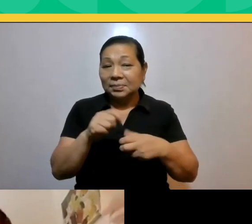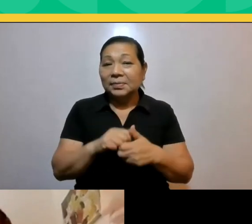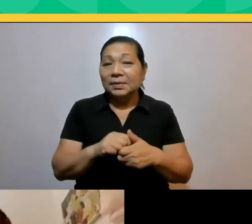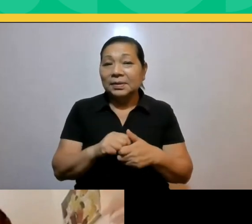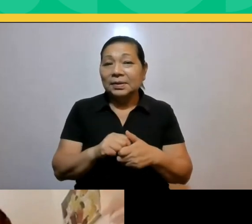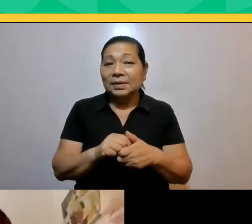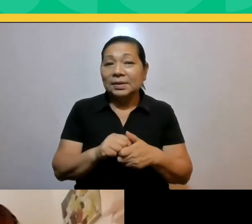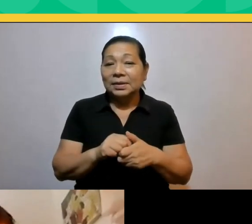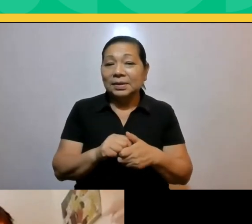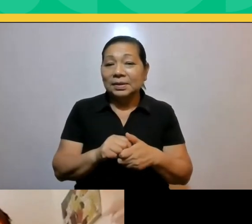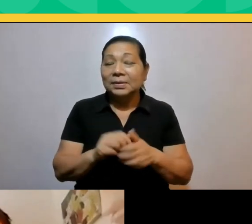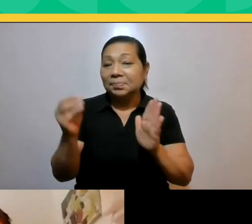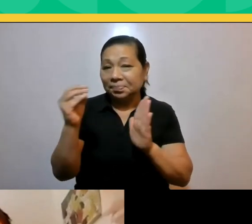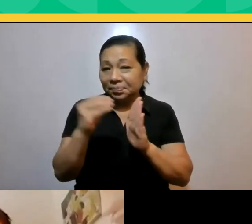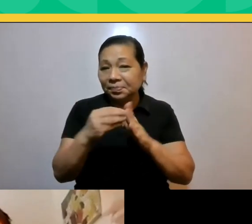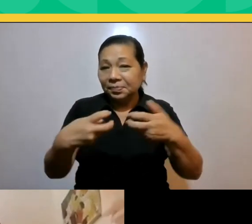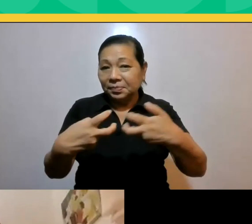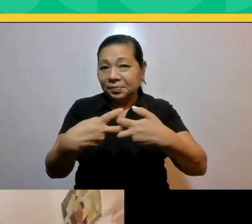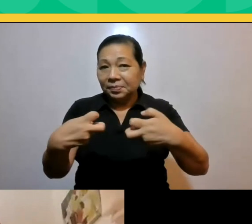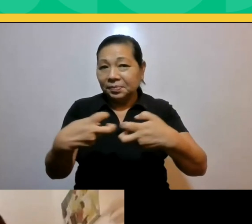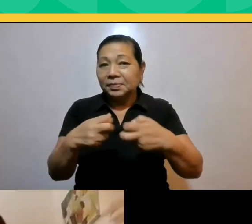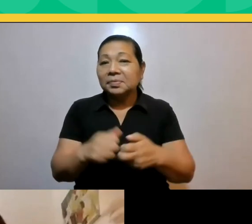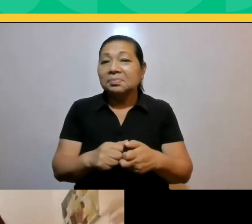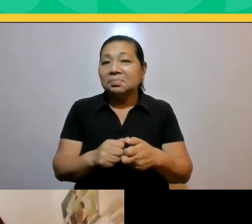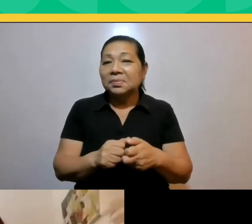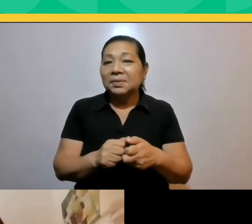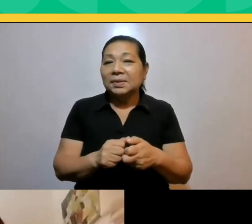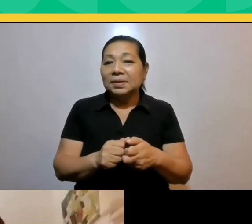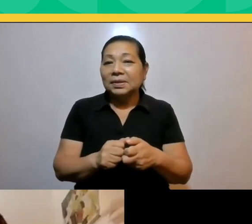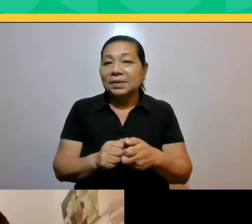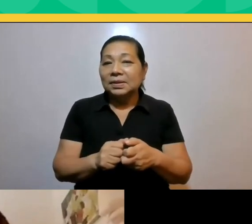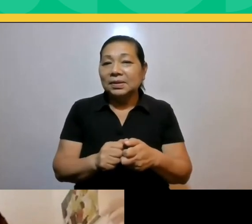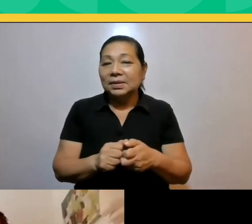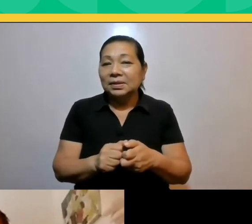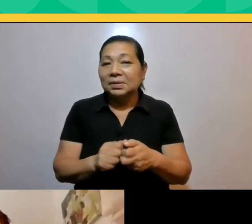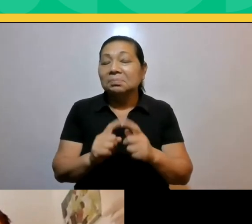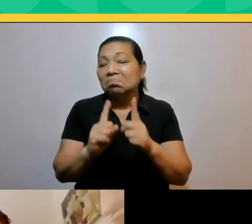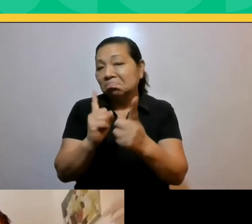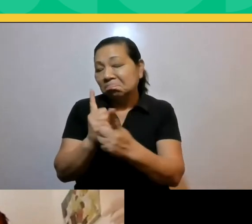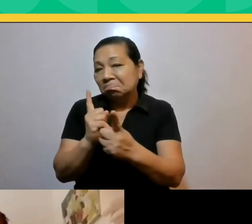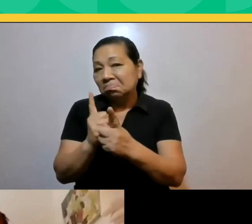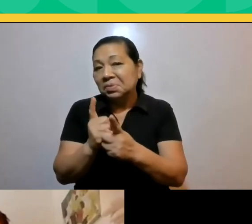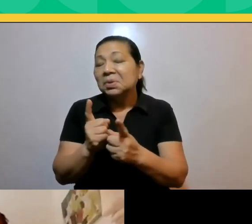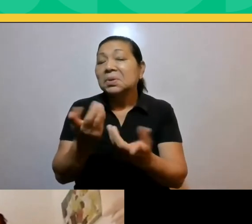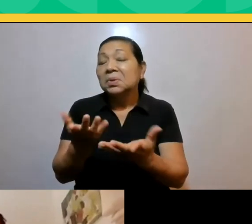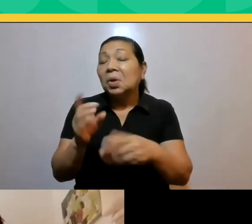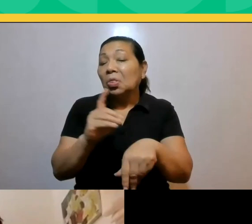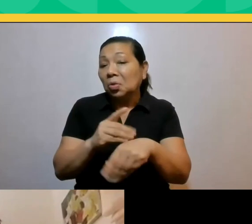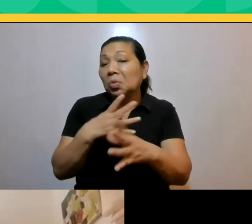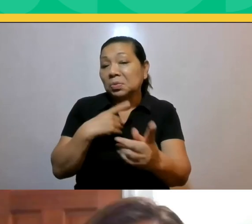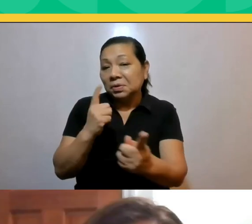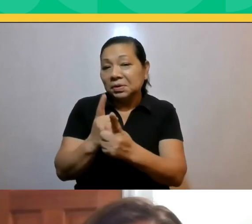puse, pero aquí lo vamos a dejar y aquí me podrían escribir y concertamos pues un encuentro si gustan, ¿no? Ahí